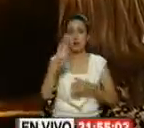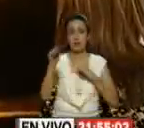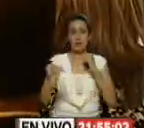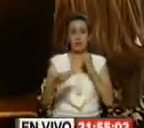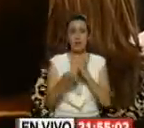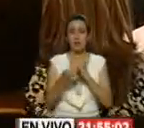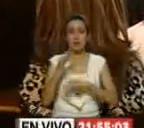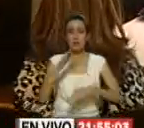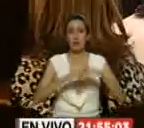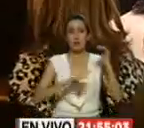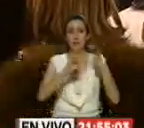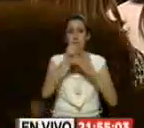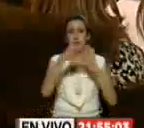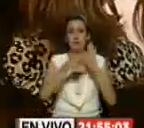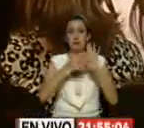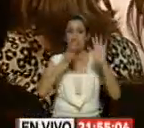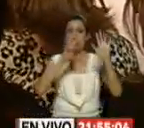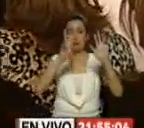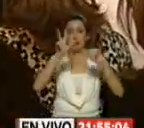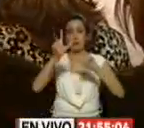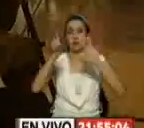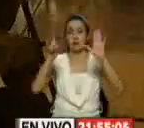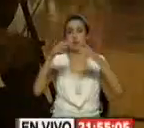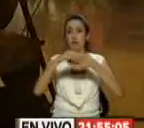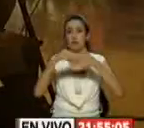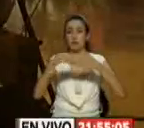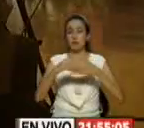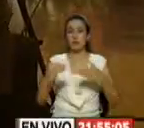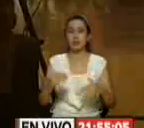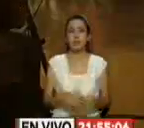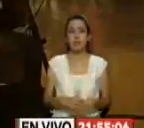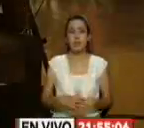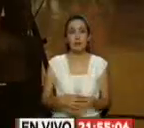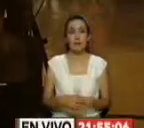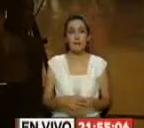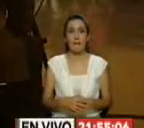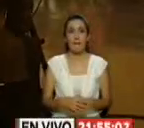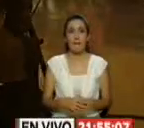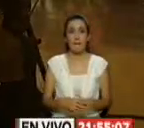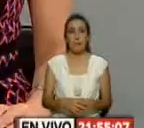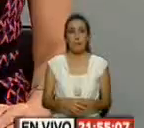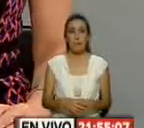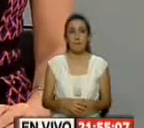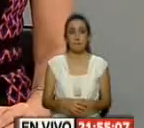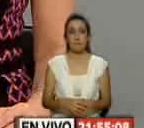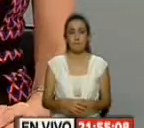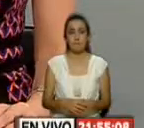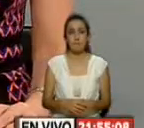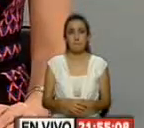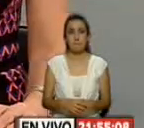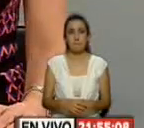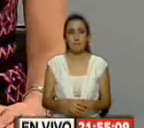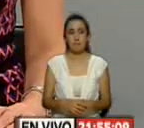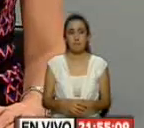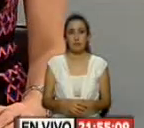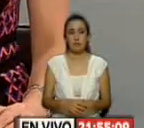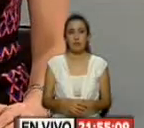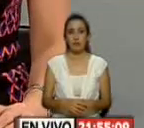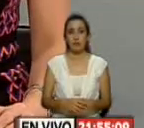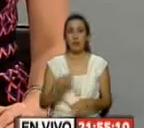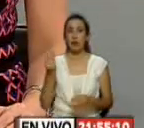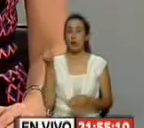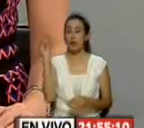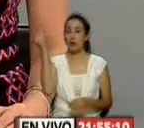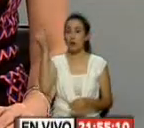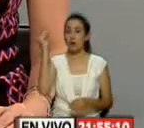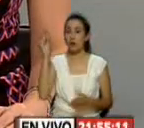es decir, de $1,936. Javier Ceballos, Telediario. Y dos jóvenes emprendedores